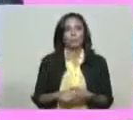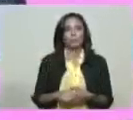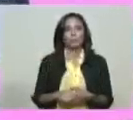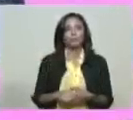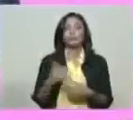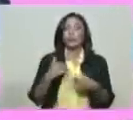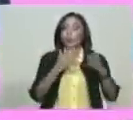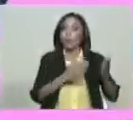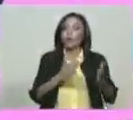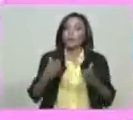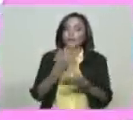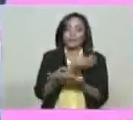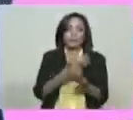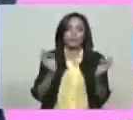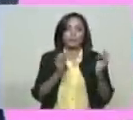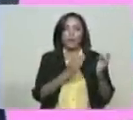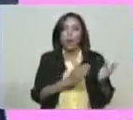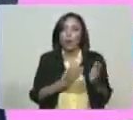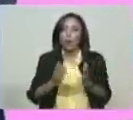organizarse bien,